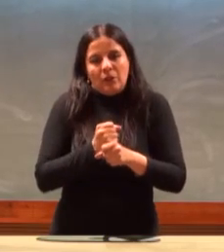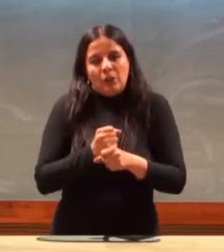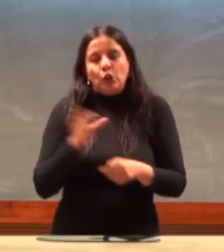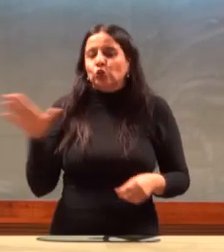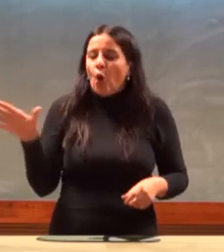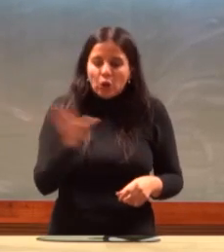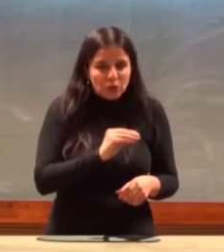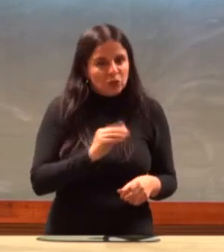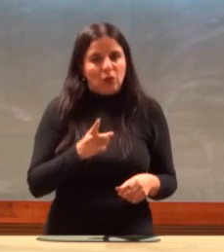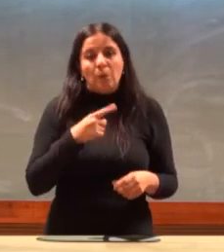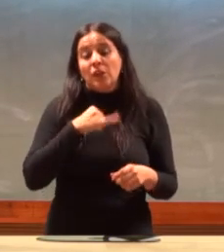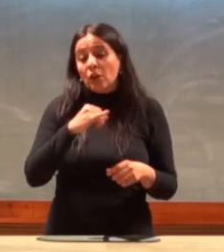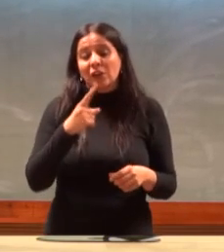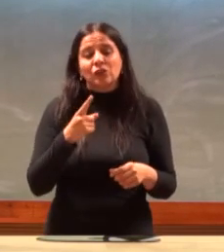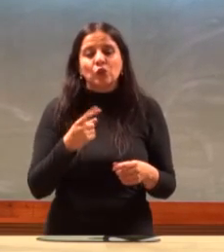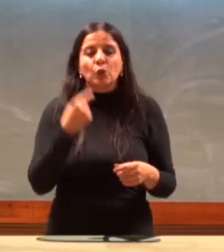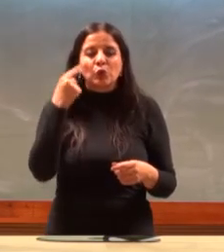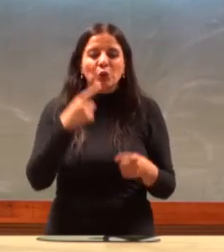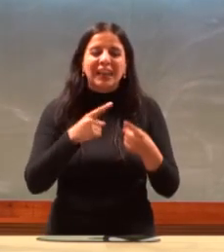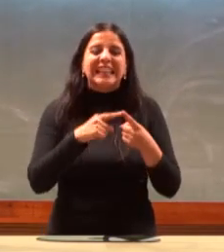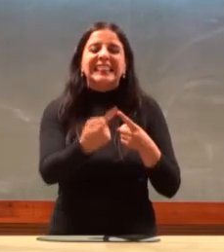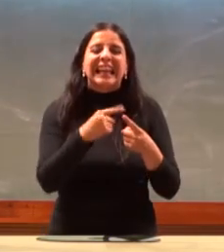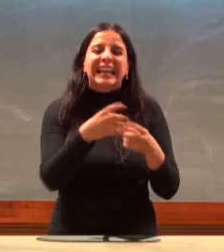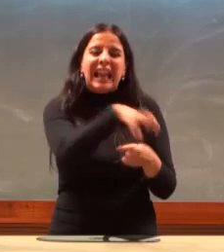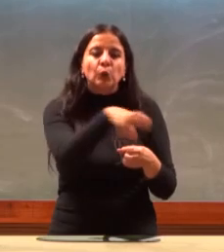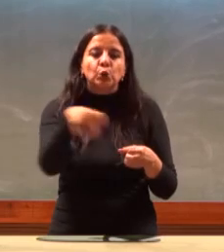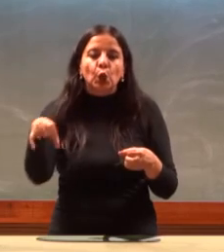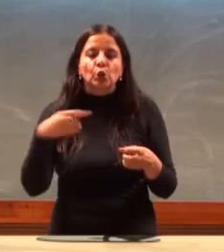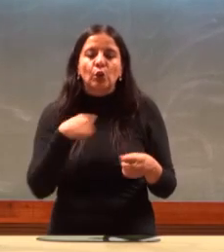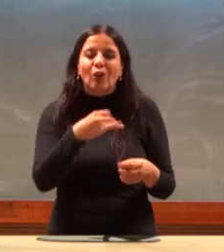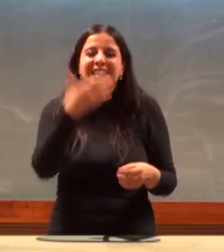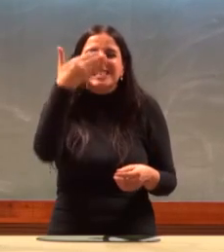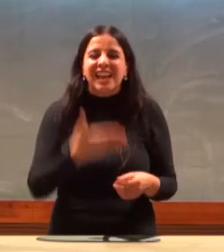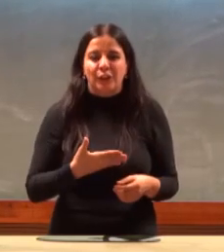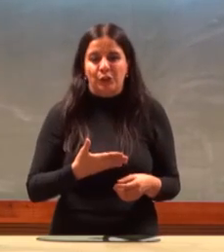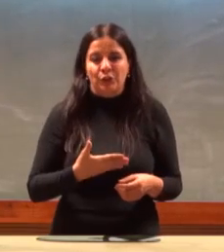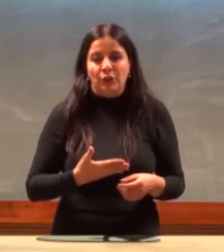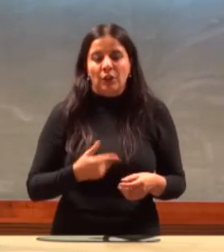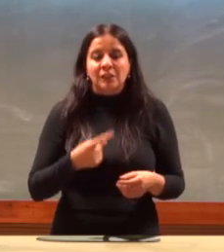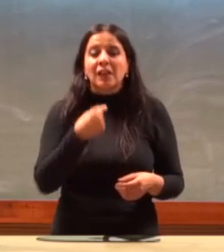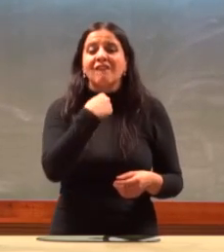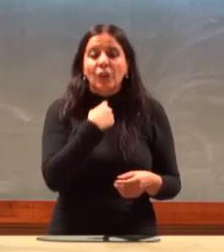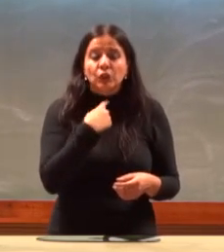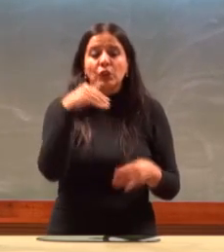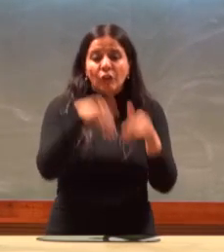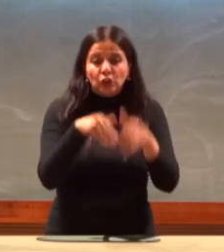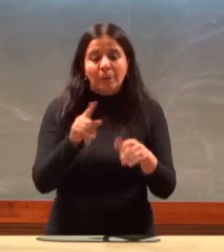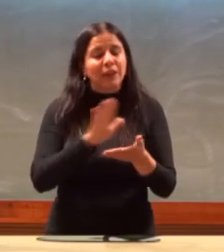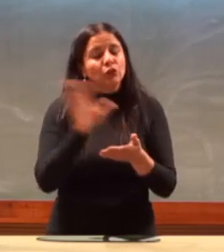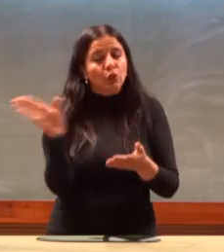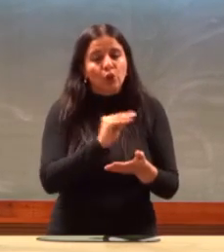diseños y como les digo un intercluster en serio donde los no docentes tengan voz y voto realmente me parece fundamental para todos los nuevos